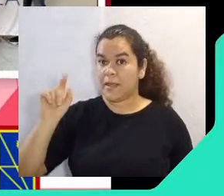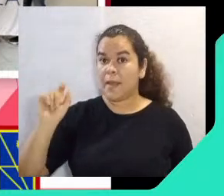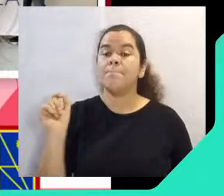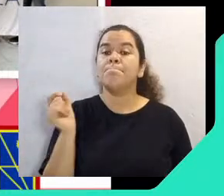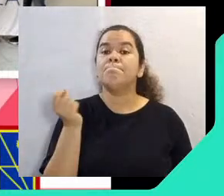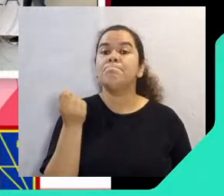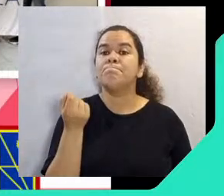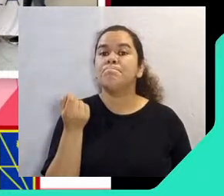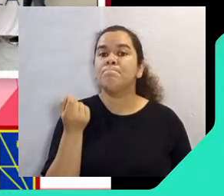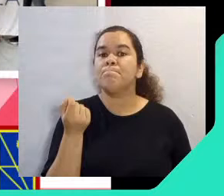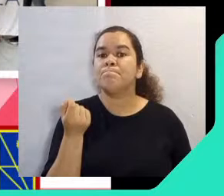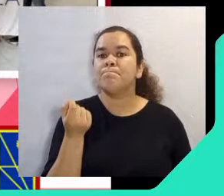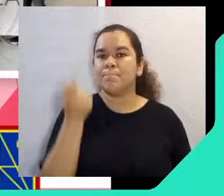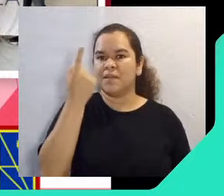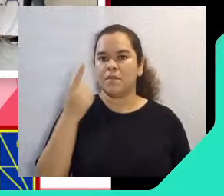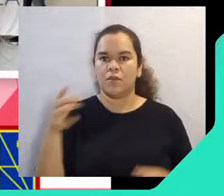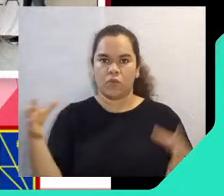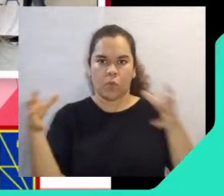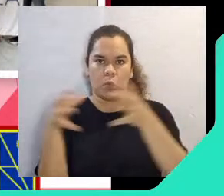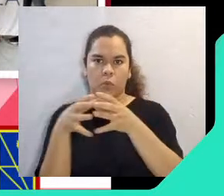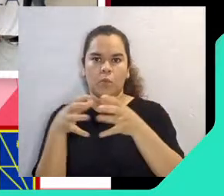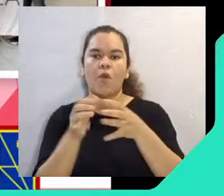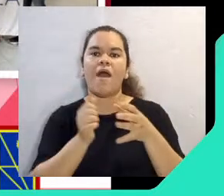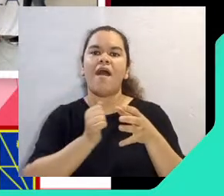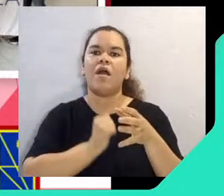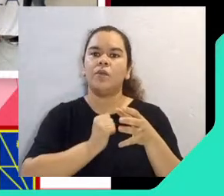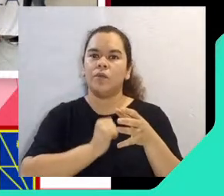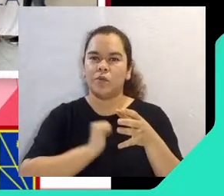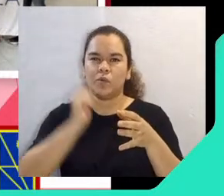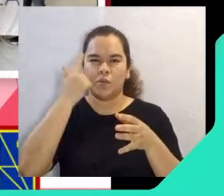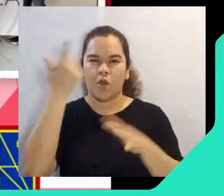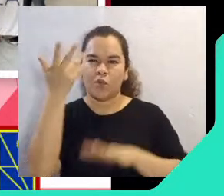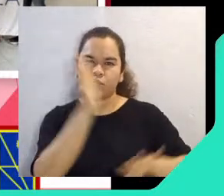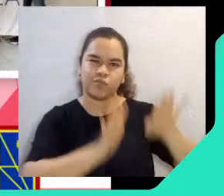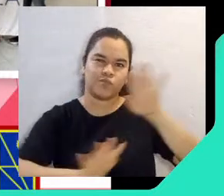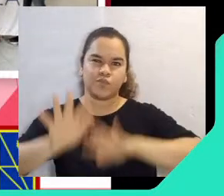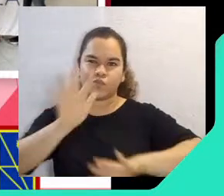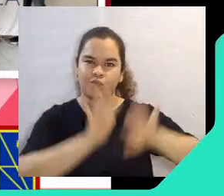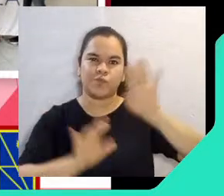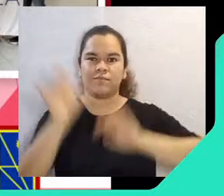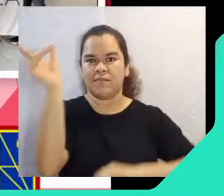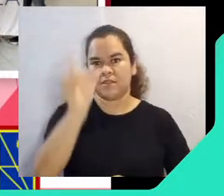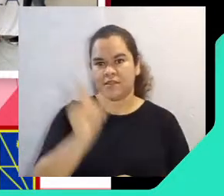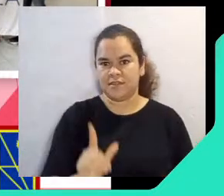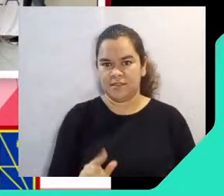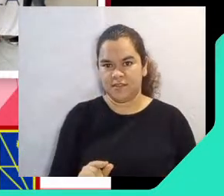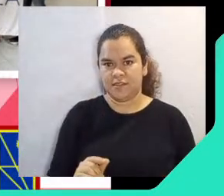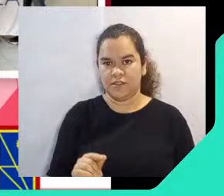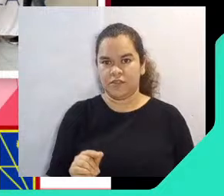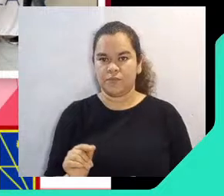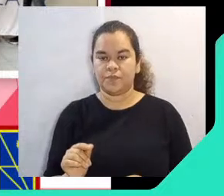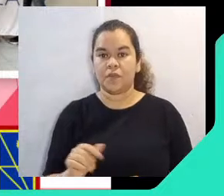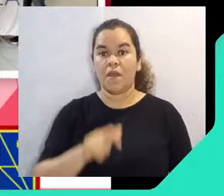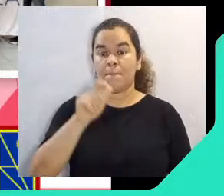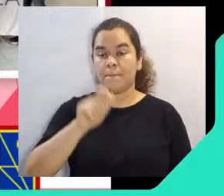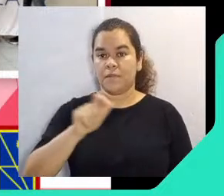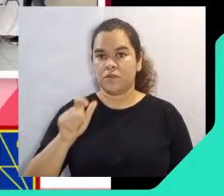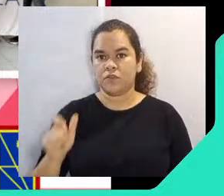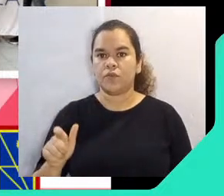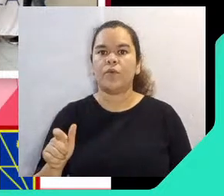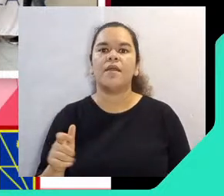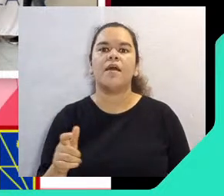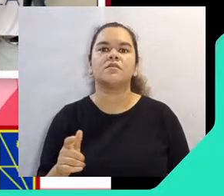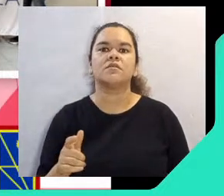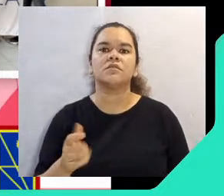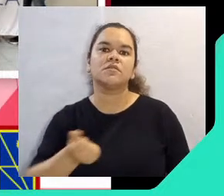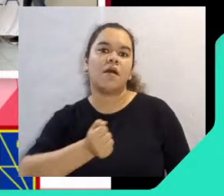que realizó la Comisión de Estudiantes de Agrimensura a nivel nacional, que está integrado por delegados, o